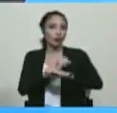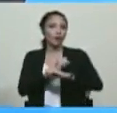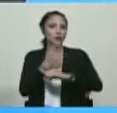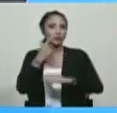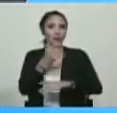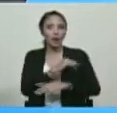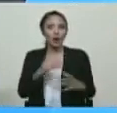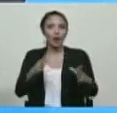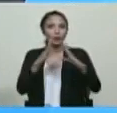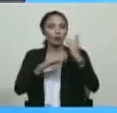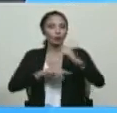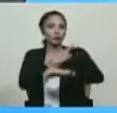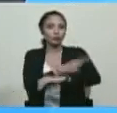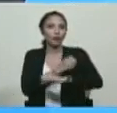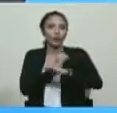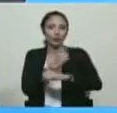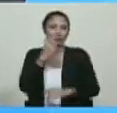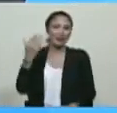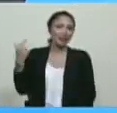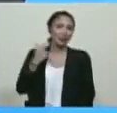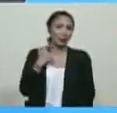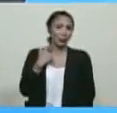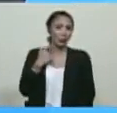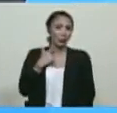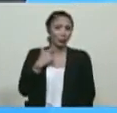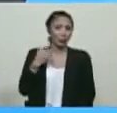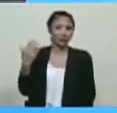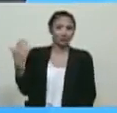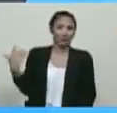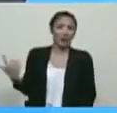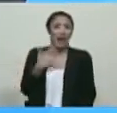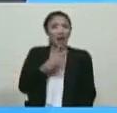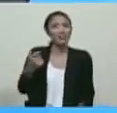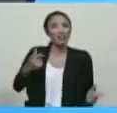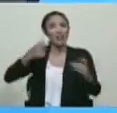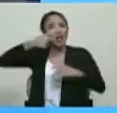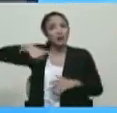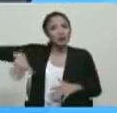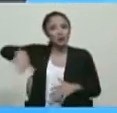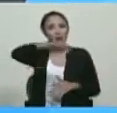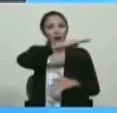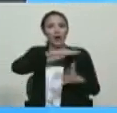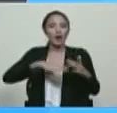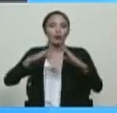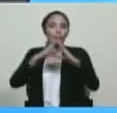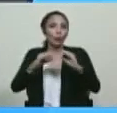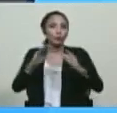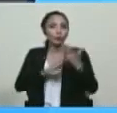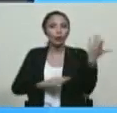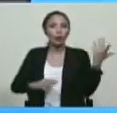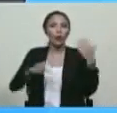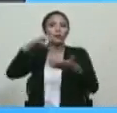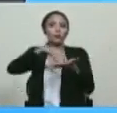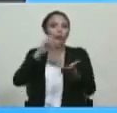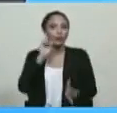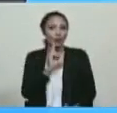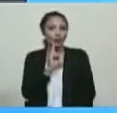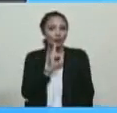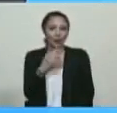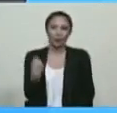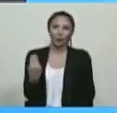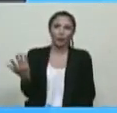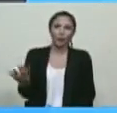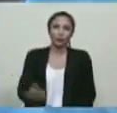de la tierra más antigua de nuestro planeta, que está en la gran sabana, en nuestros tepuyes. ¿Cómo van a poder con